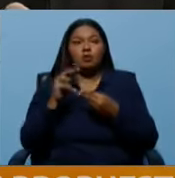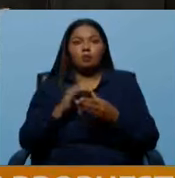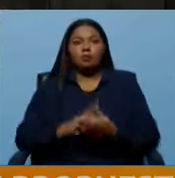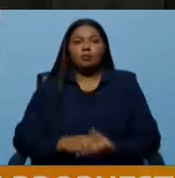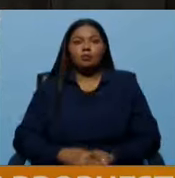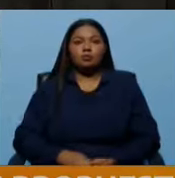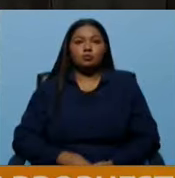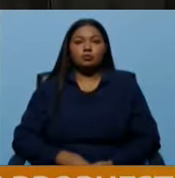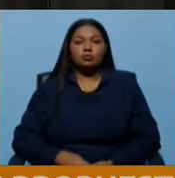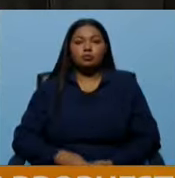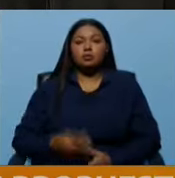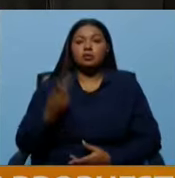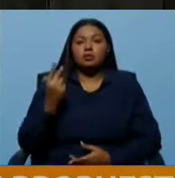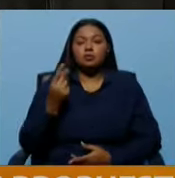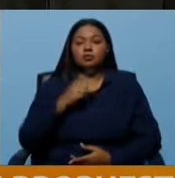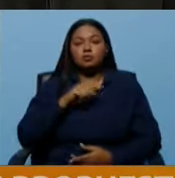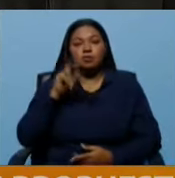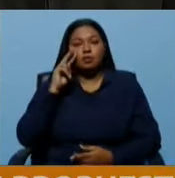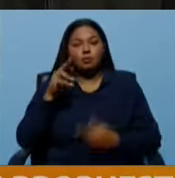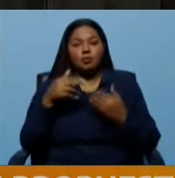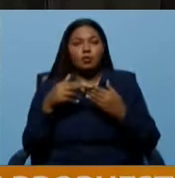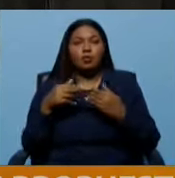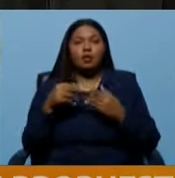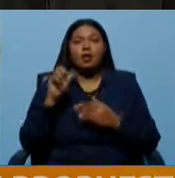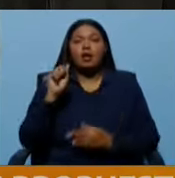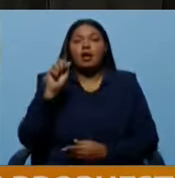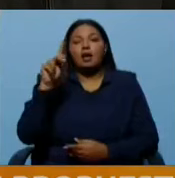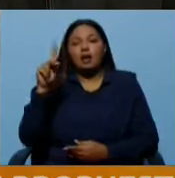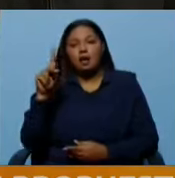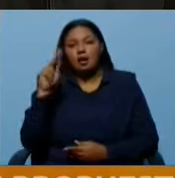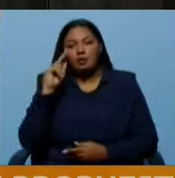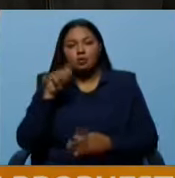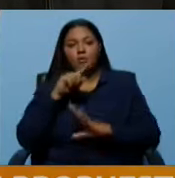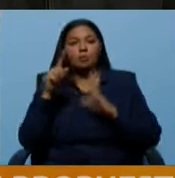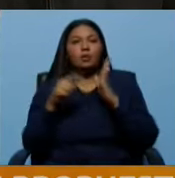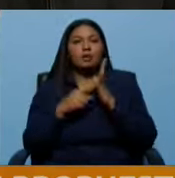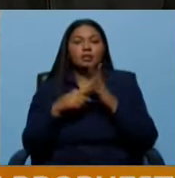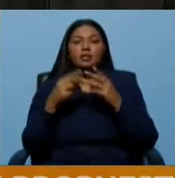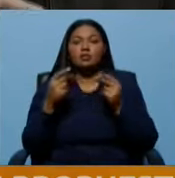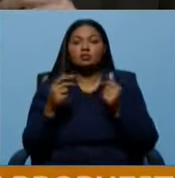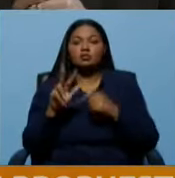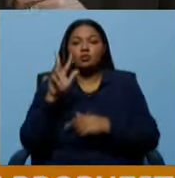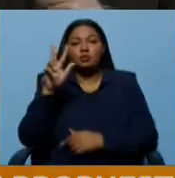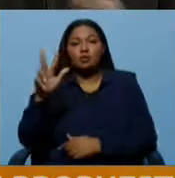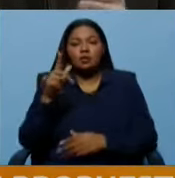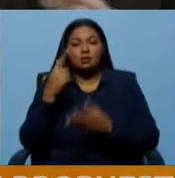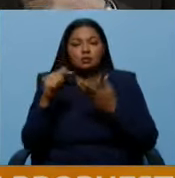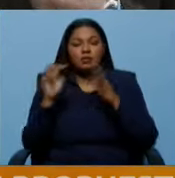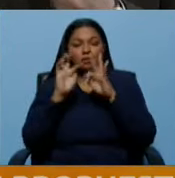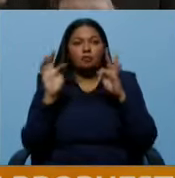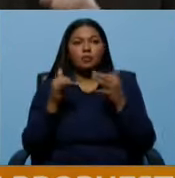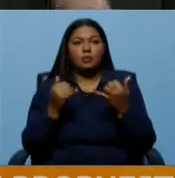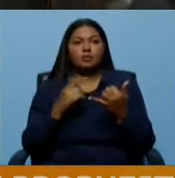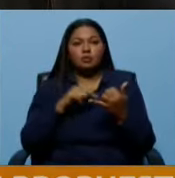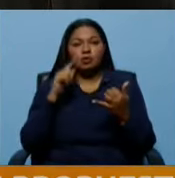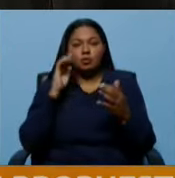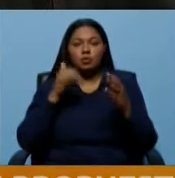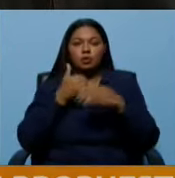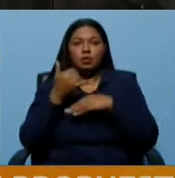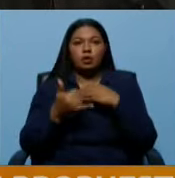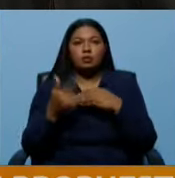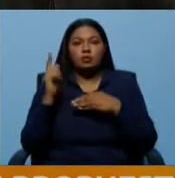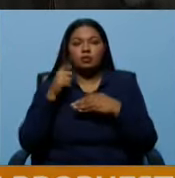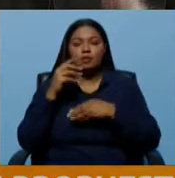años. El segundo documento tiene que ver con el acá, cuál es nuestra agenda concreta de acción con tres momentos. Todo lo que estemos haciendo, proyectos, cosas, tenemos